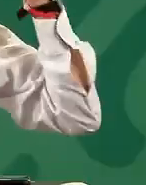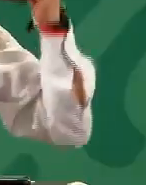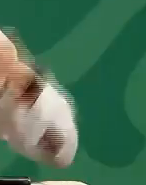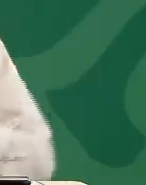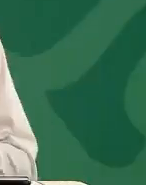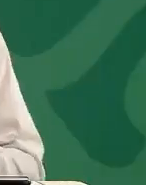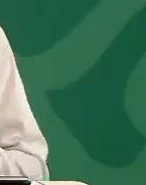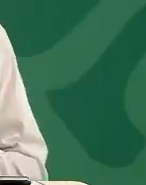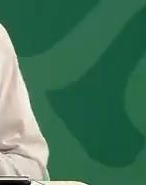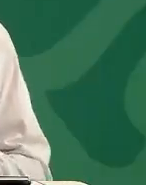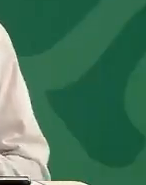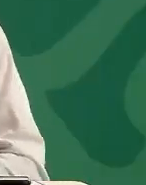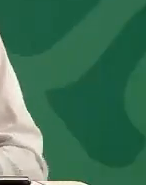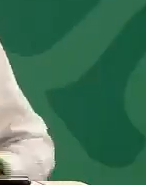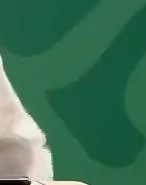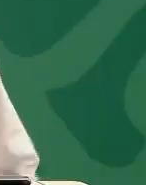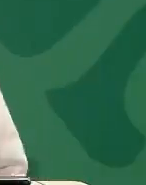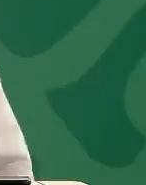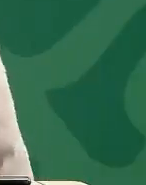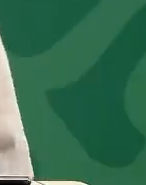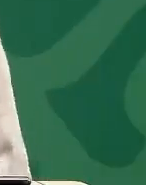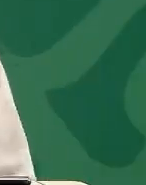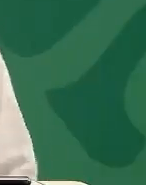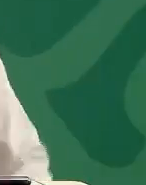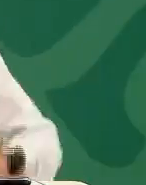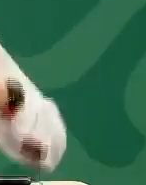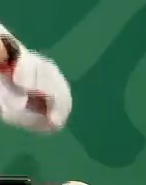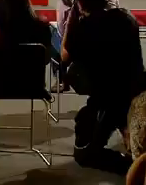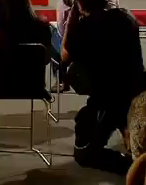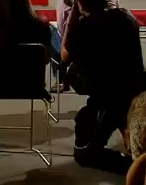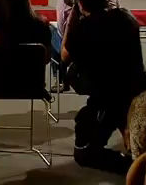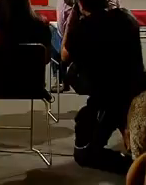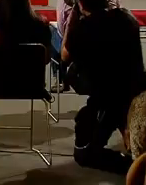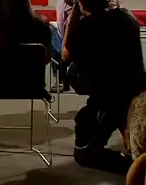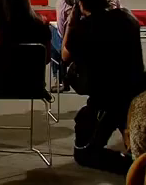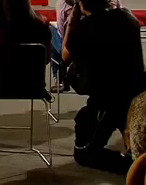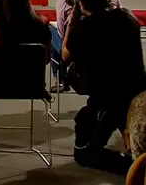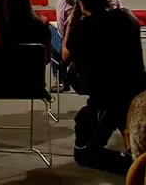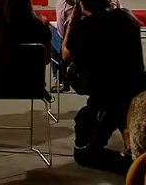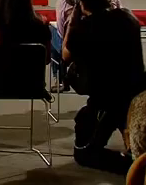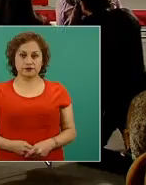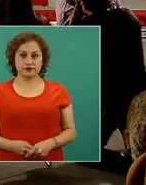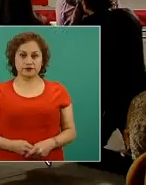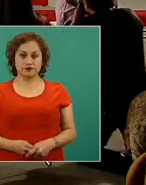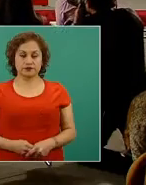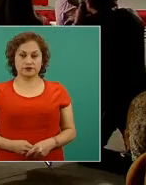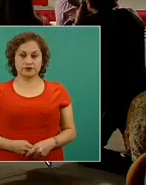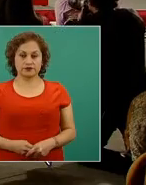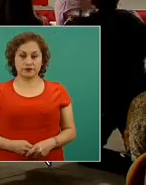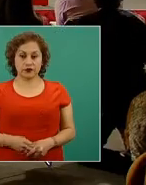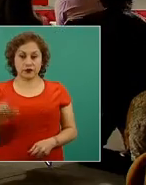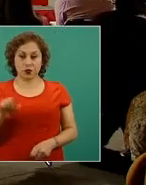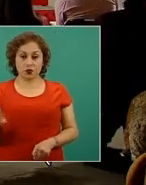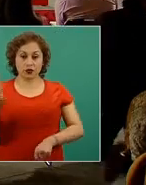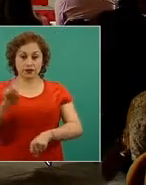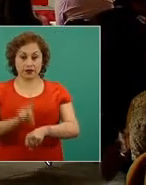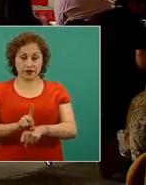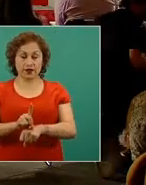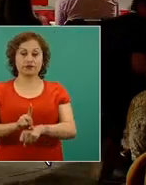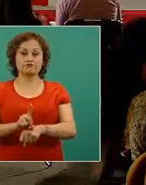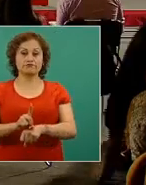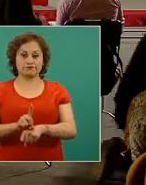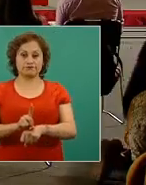Muy buenas noches, son las 19 horas, en punto de este viernes 19 de marzo.